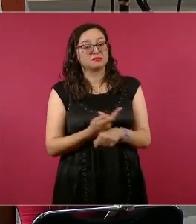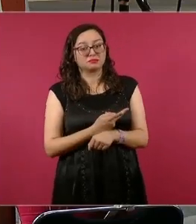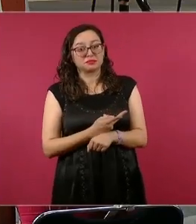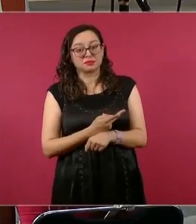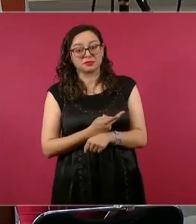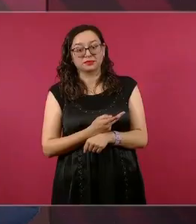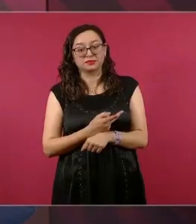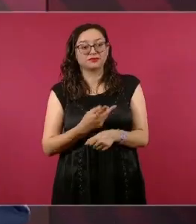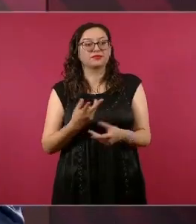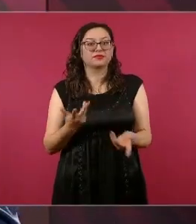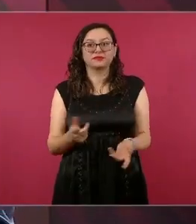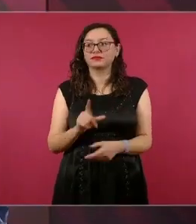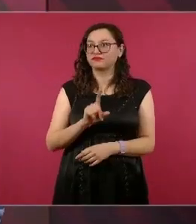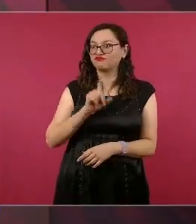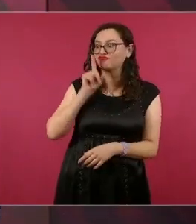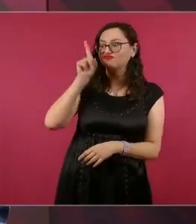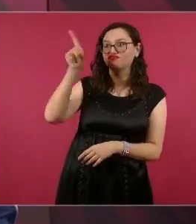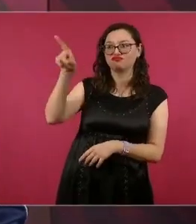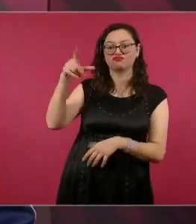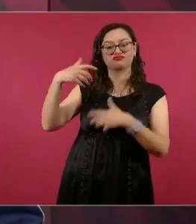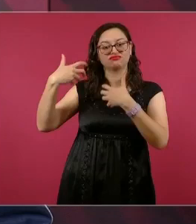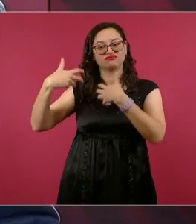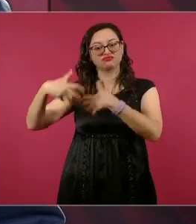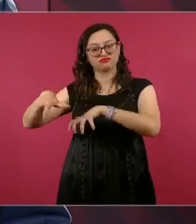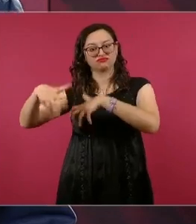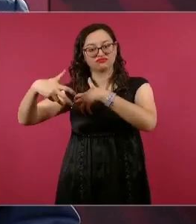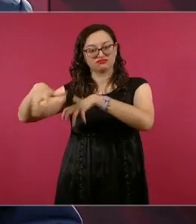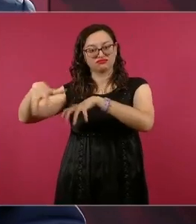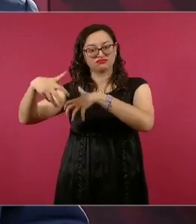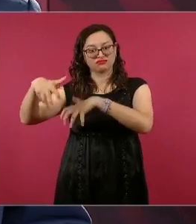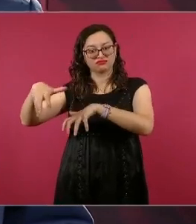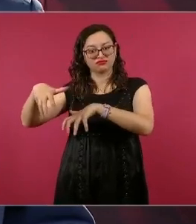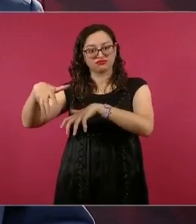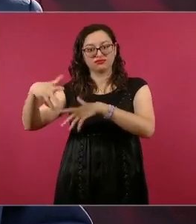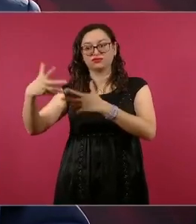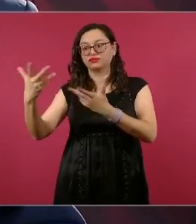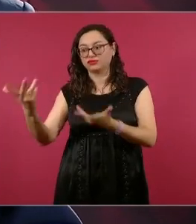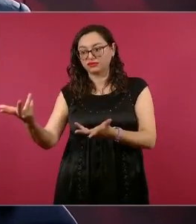una manifestación en Oaxaca